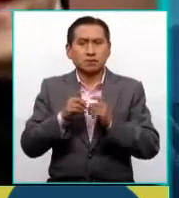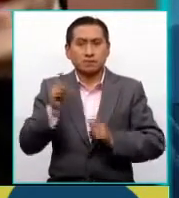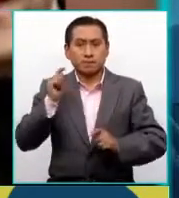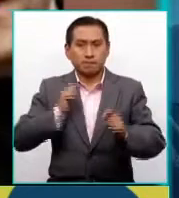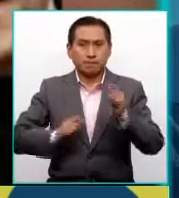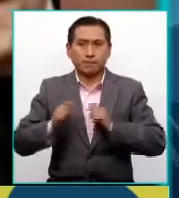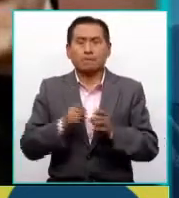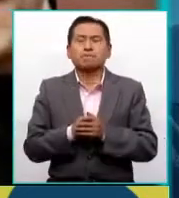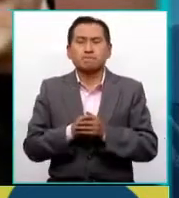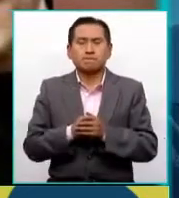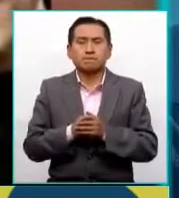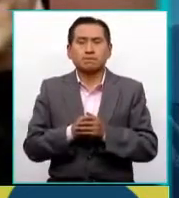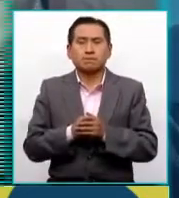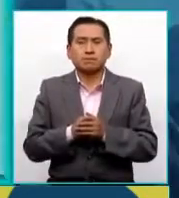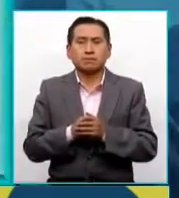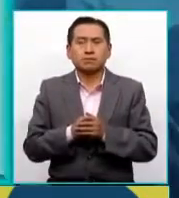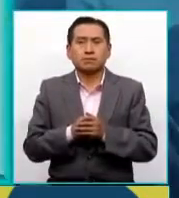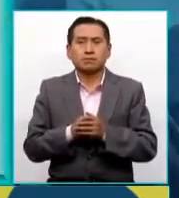teatro,